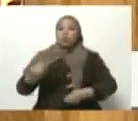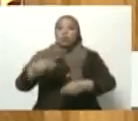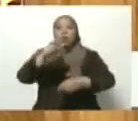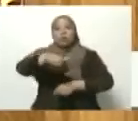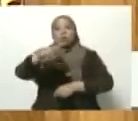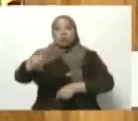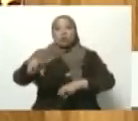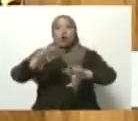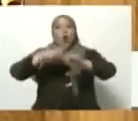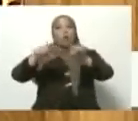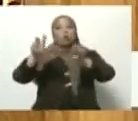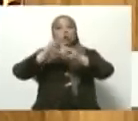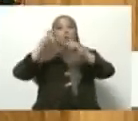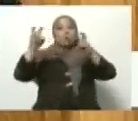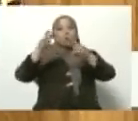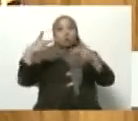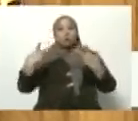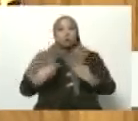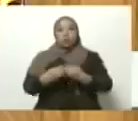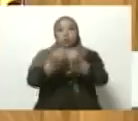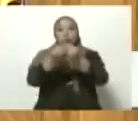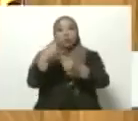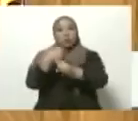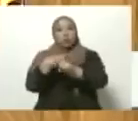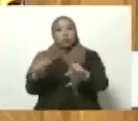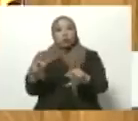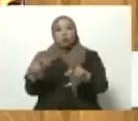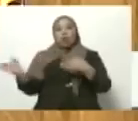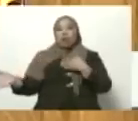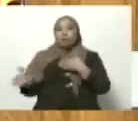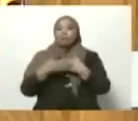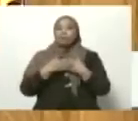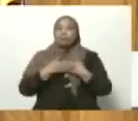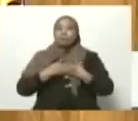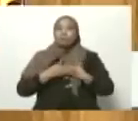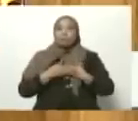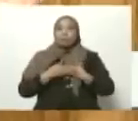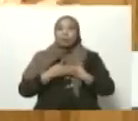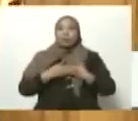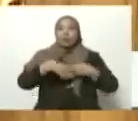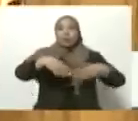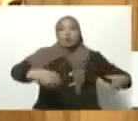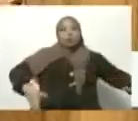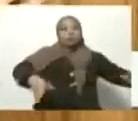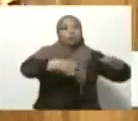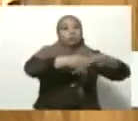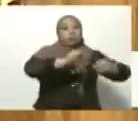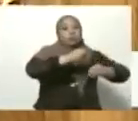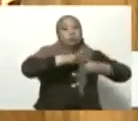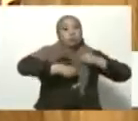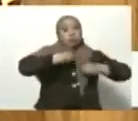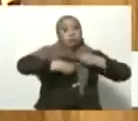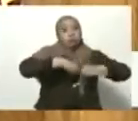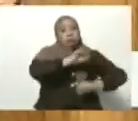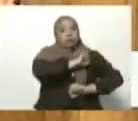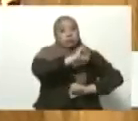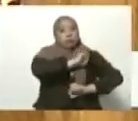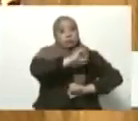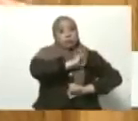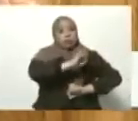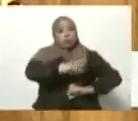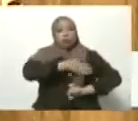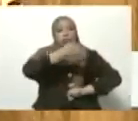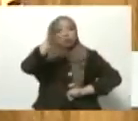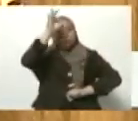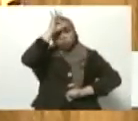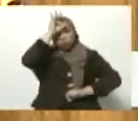otros temas, como contra nosotros. Y del otro lado no hay un bloque. Hay gente asustada, alterada, miedosa, que no sabemos qué